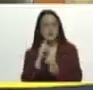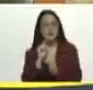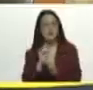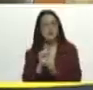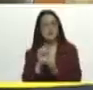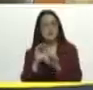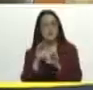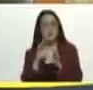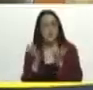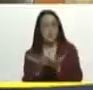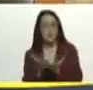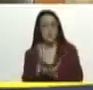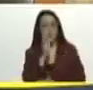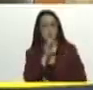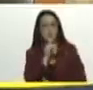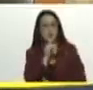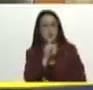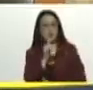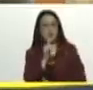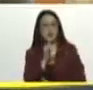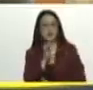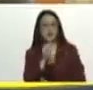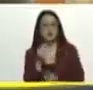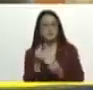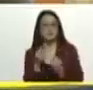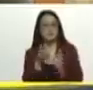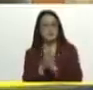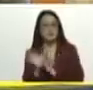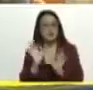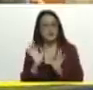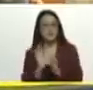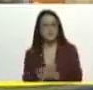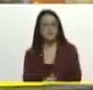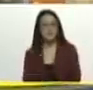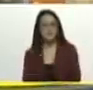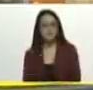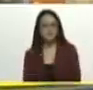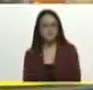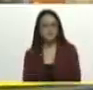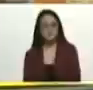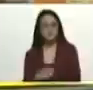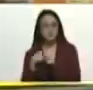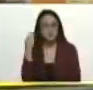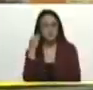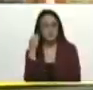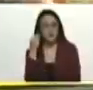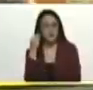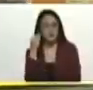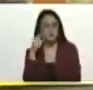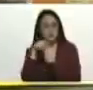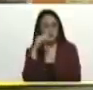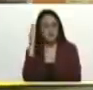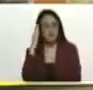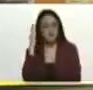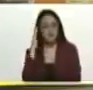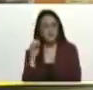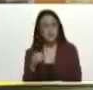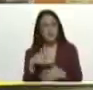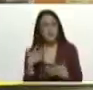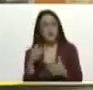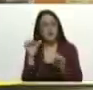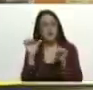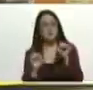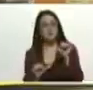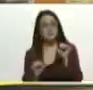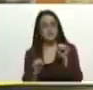que no era nada, que no tenía nada que ver. Y yo creo, bueno, ustedes saben muy bien cuál es la narrativa